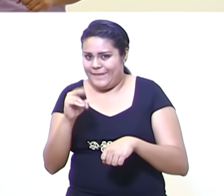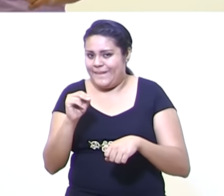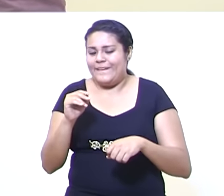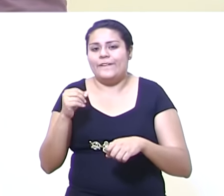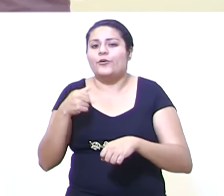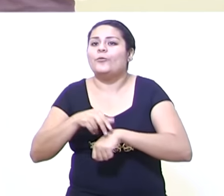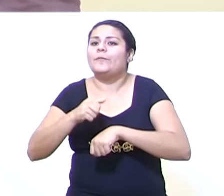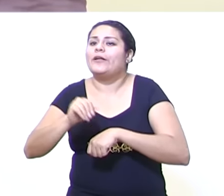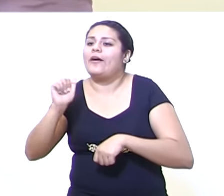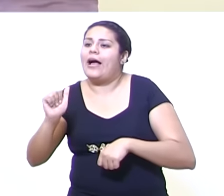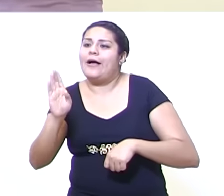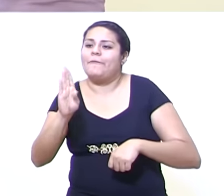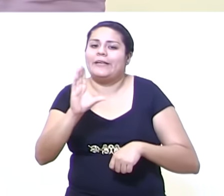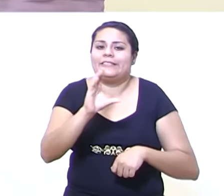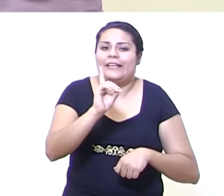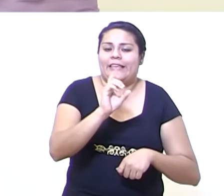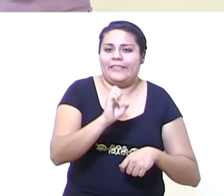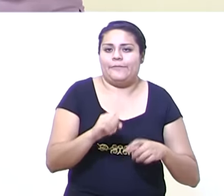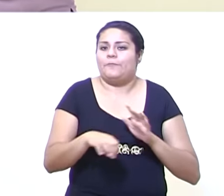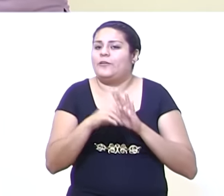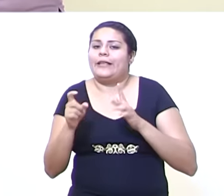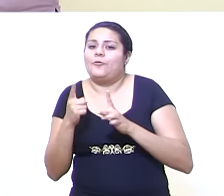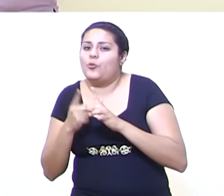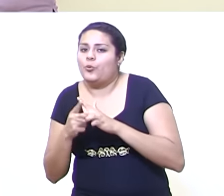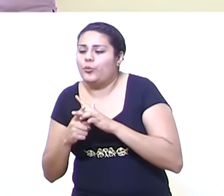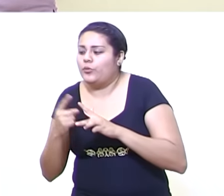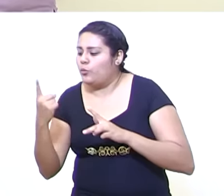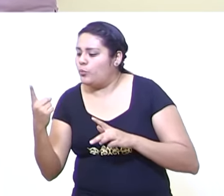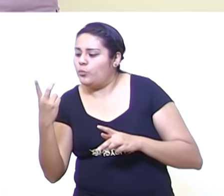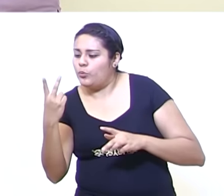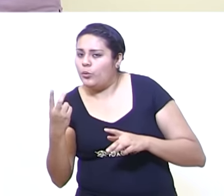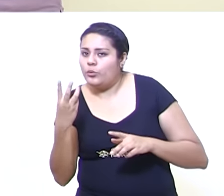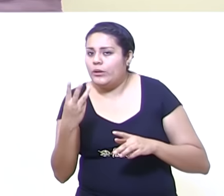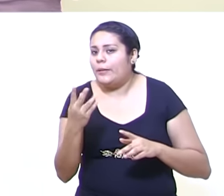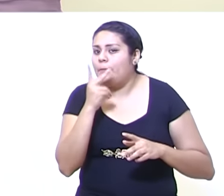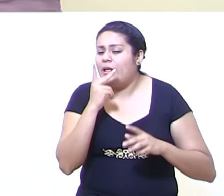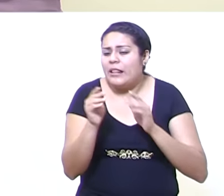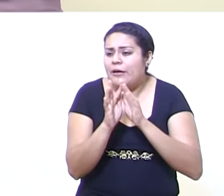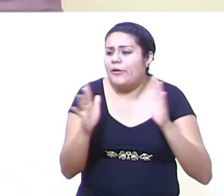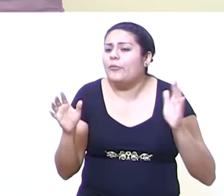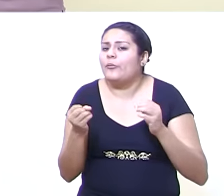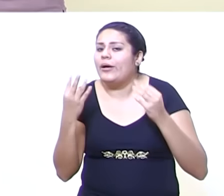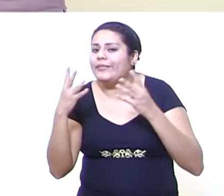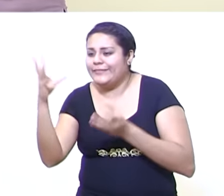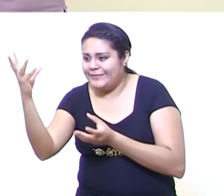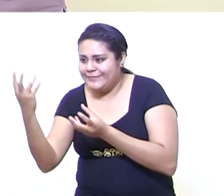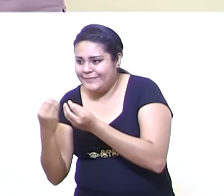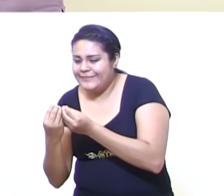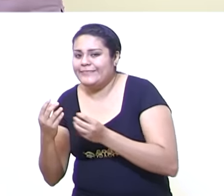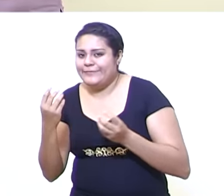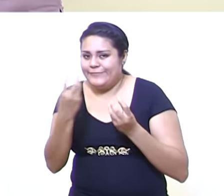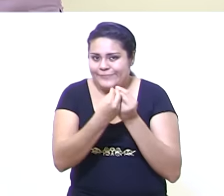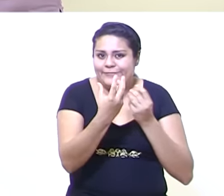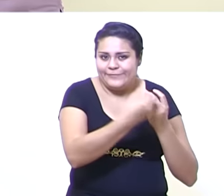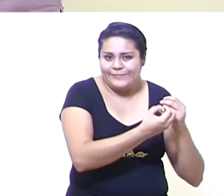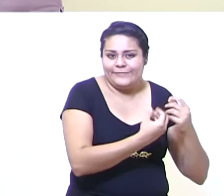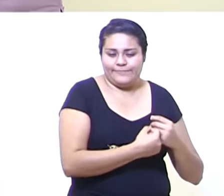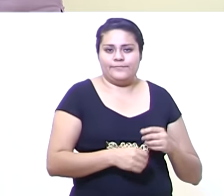sílabas y también por el sonido, si se pronuncia rápidamente o de manera